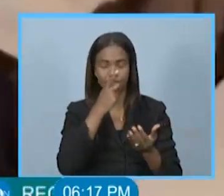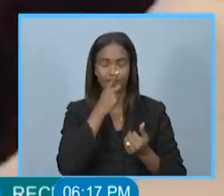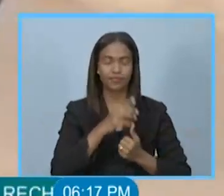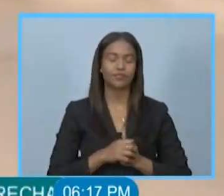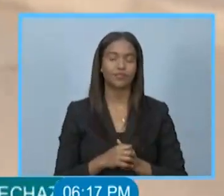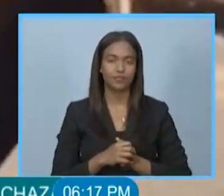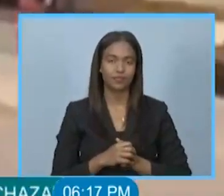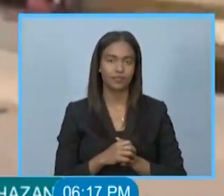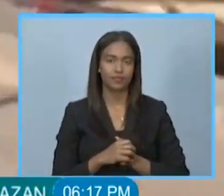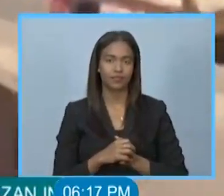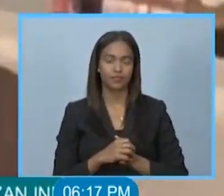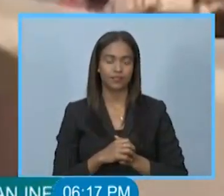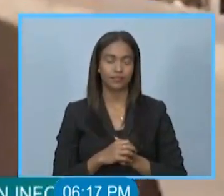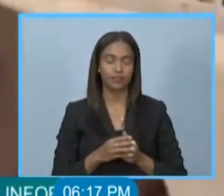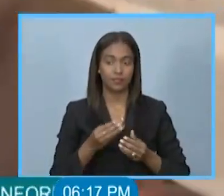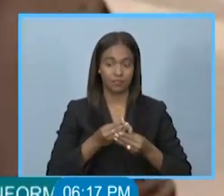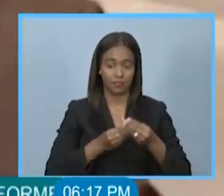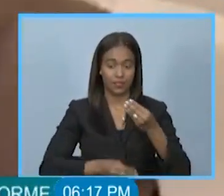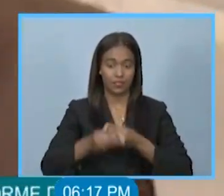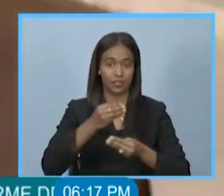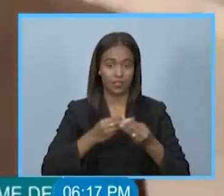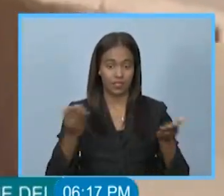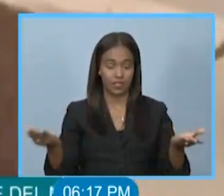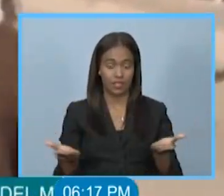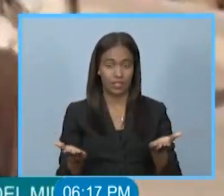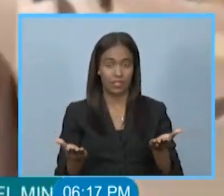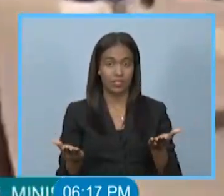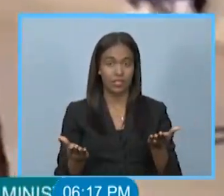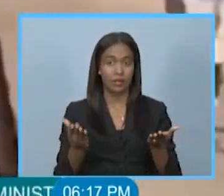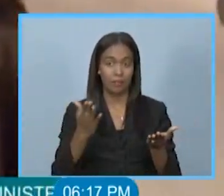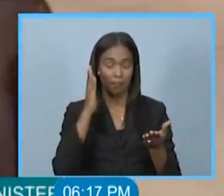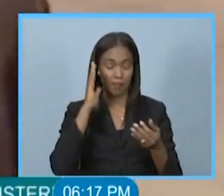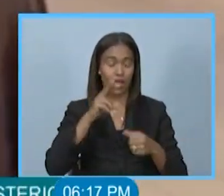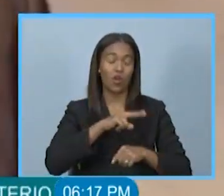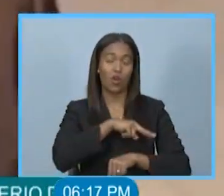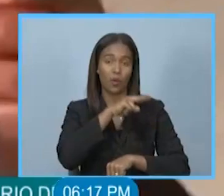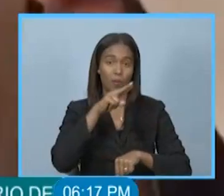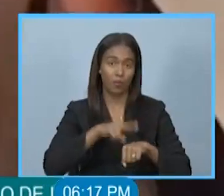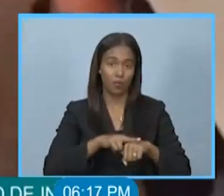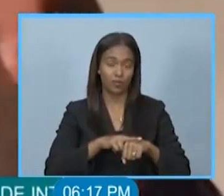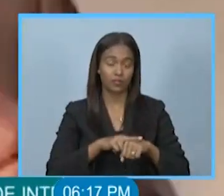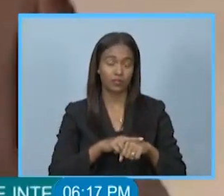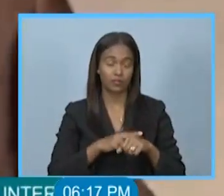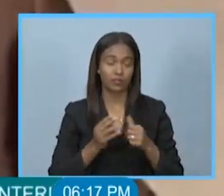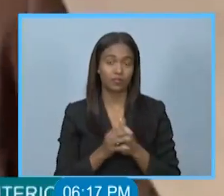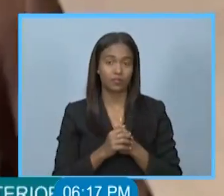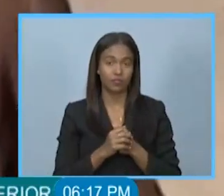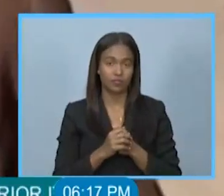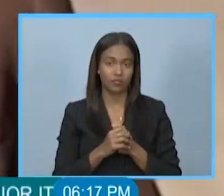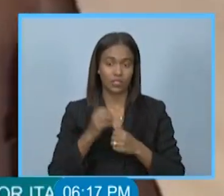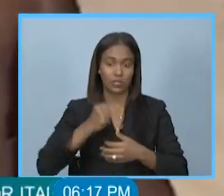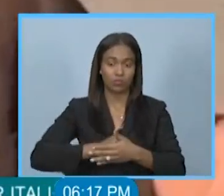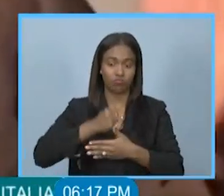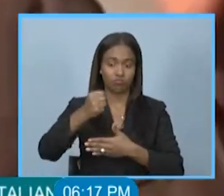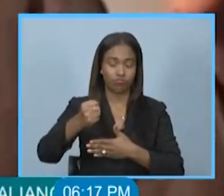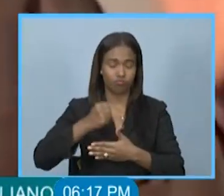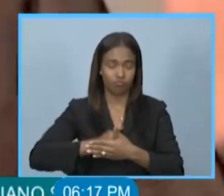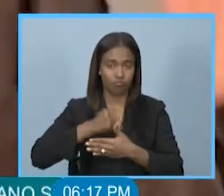mercado de aquí va la vida personal la diputación